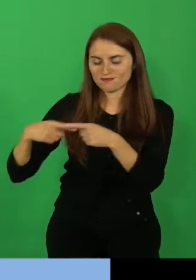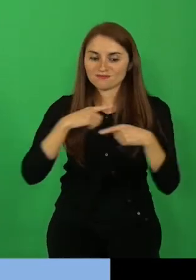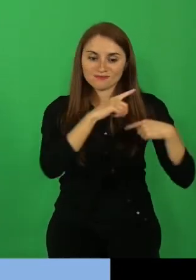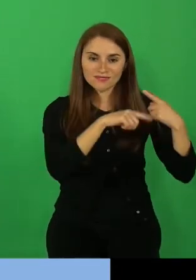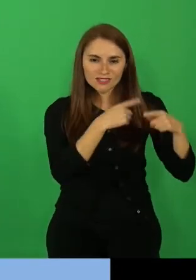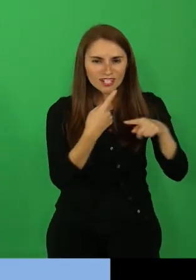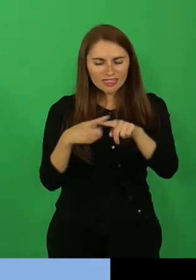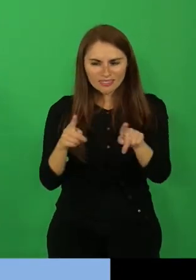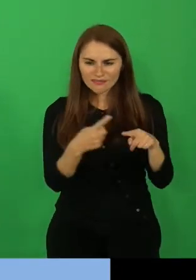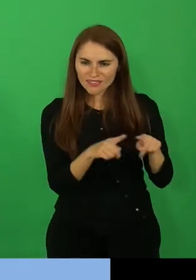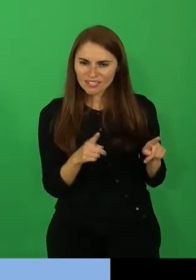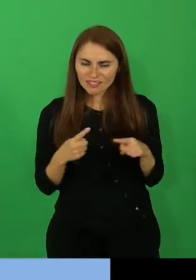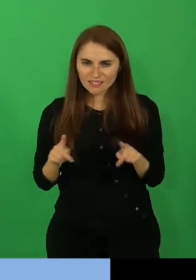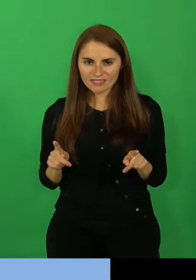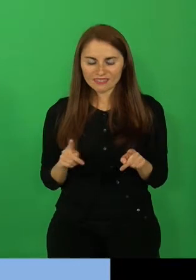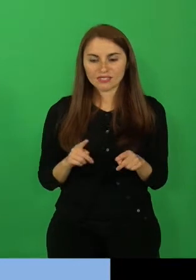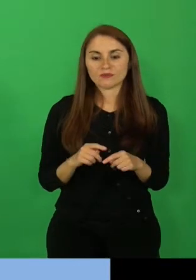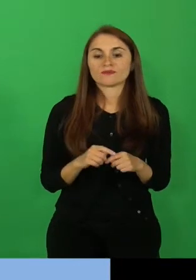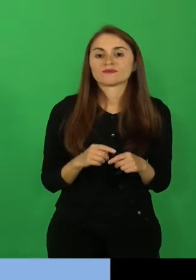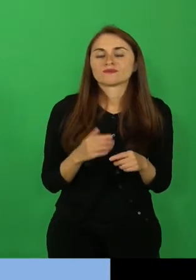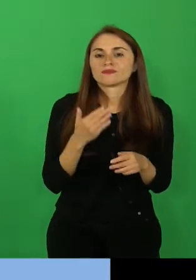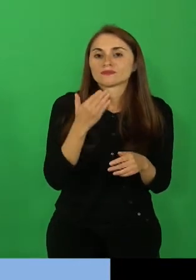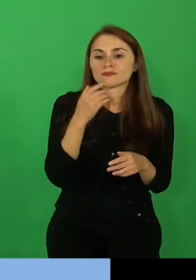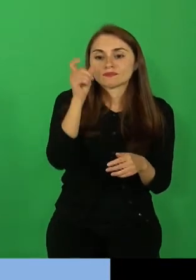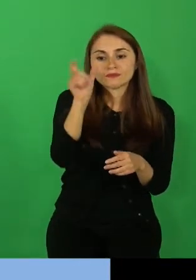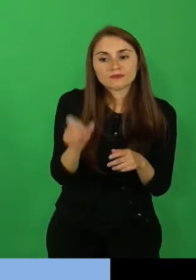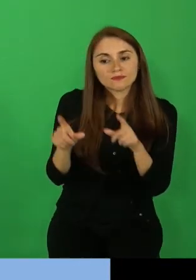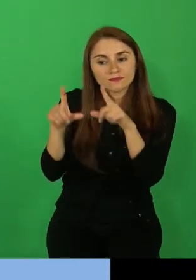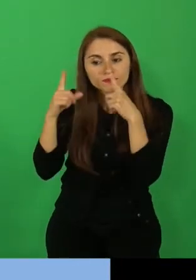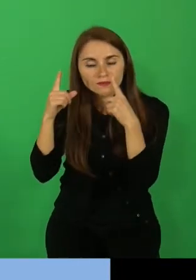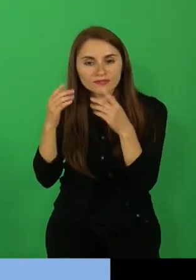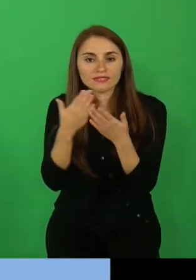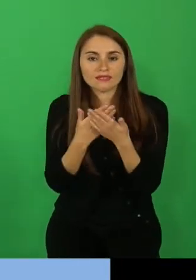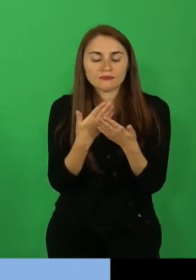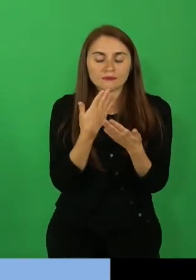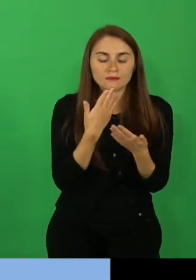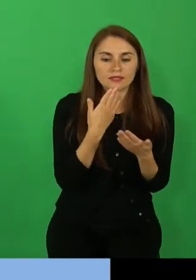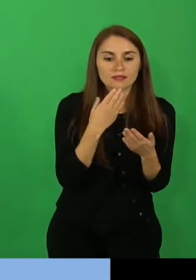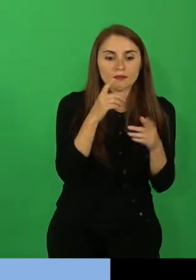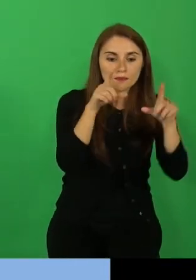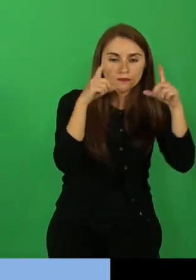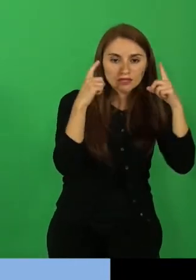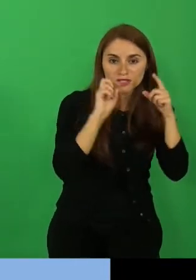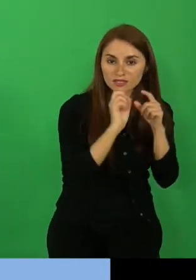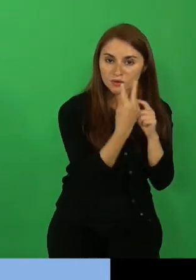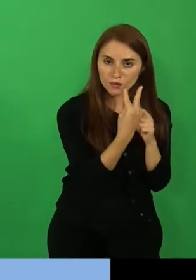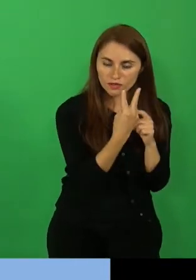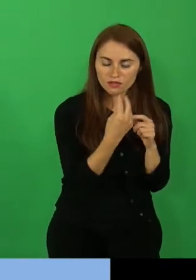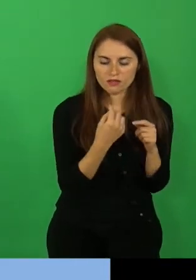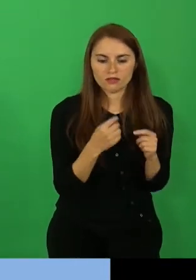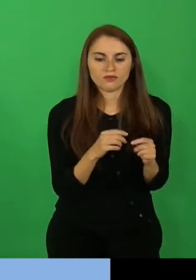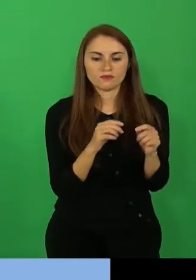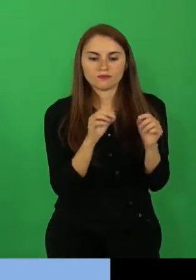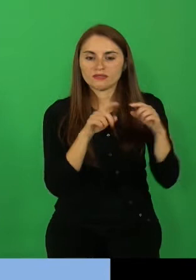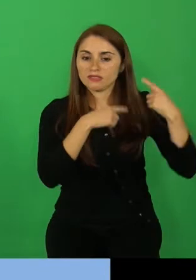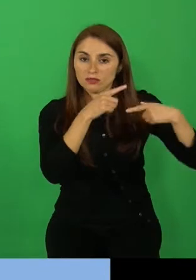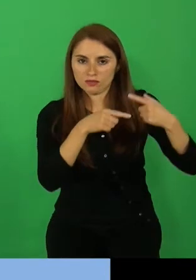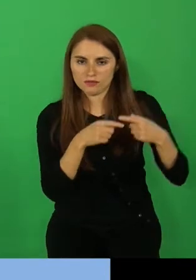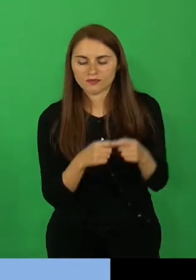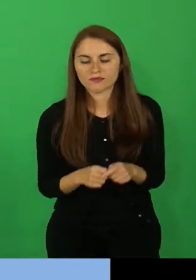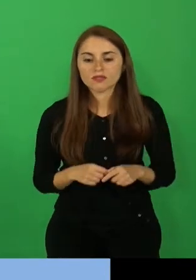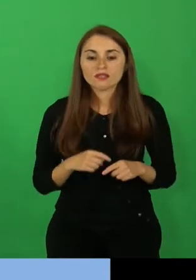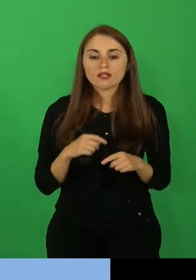protagonista, sino que también hay otra historia que le ocurre a los personajes secundarios. hay múltiples conflictos, no